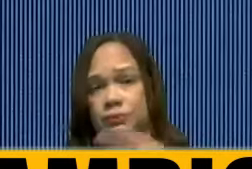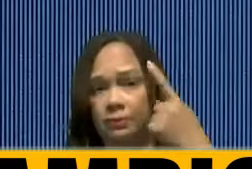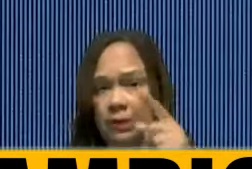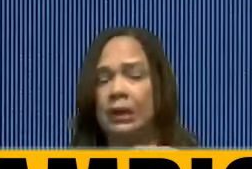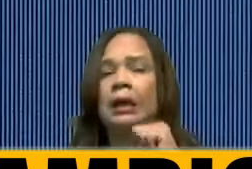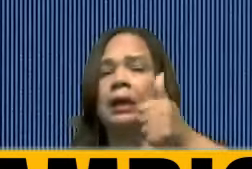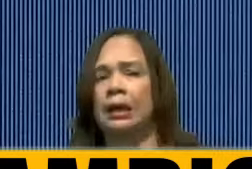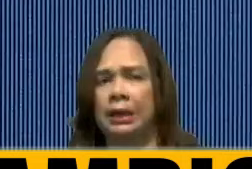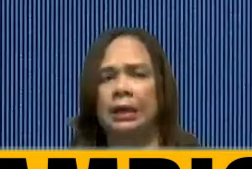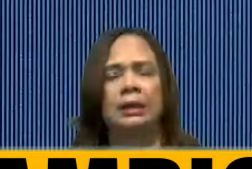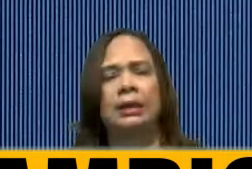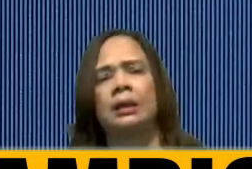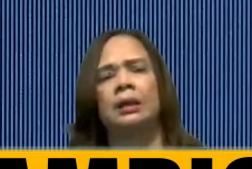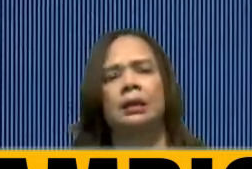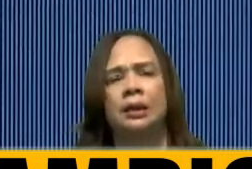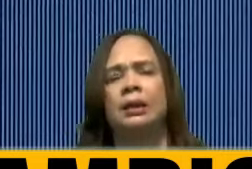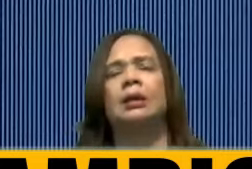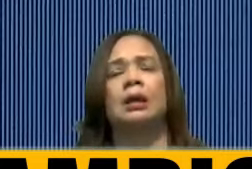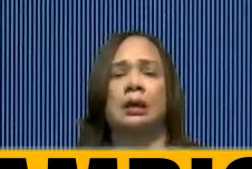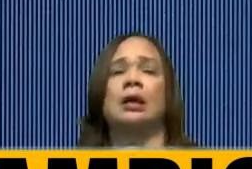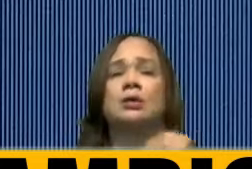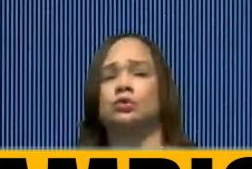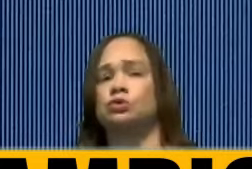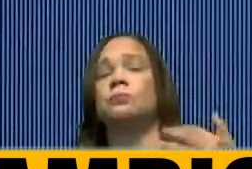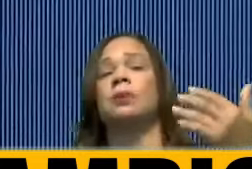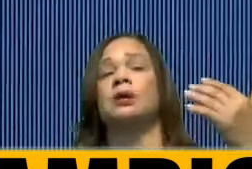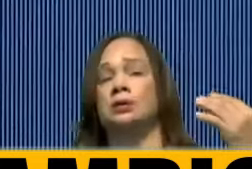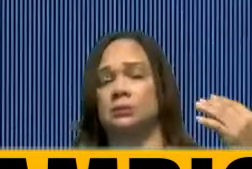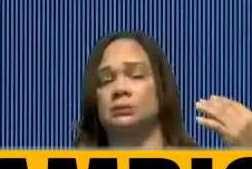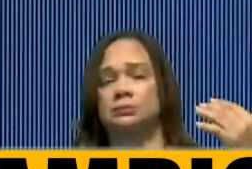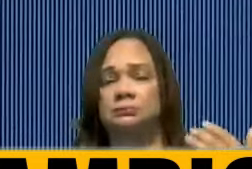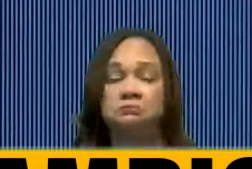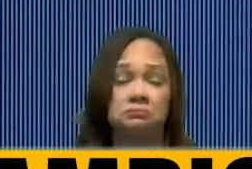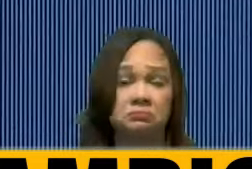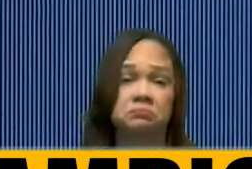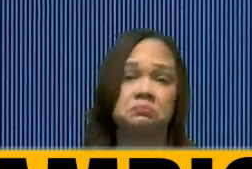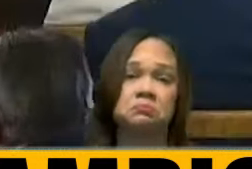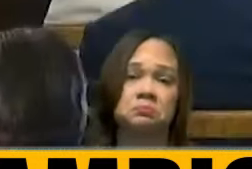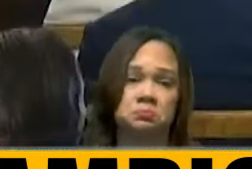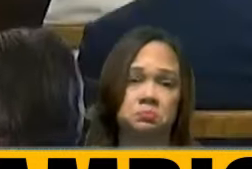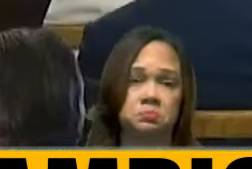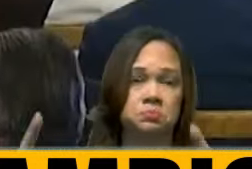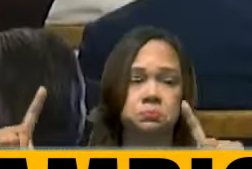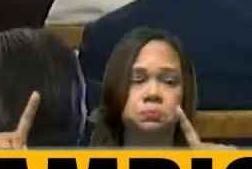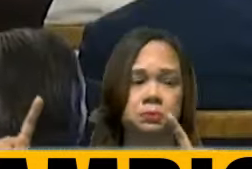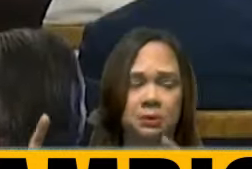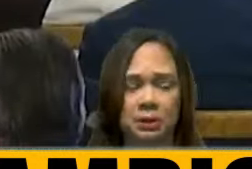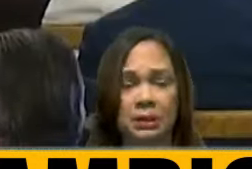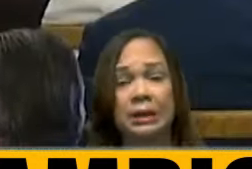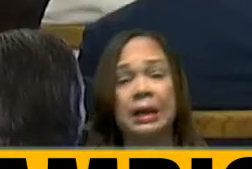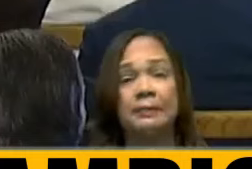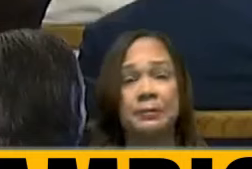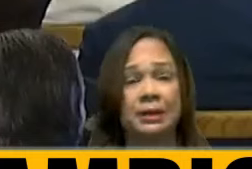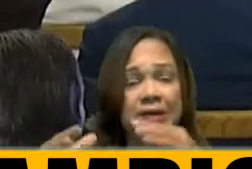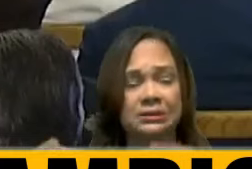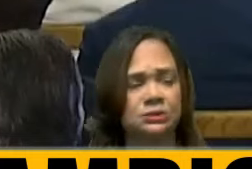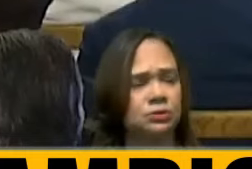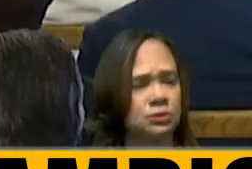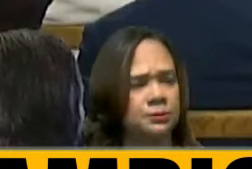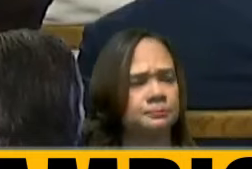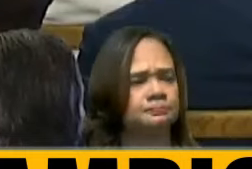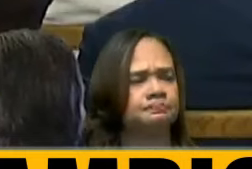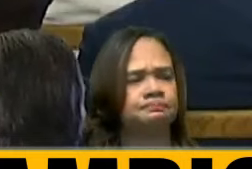implementadas en en en años anteriores eh si puede pasar la la primera medida tiene que ver